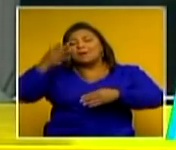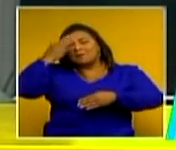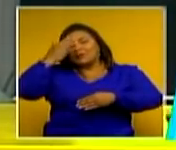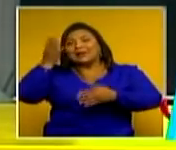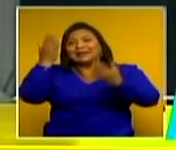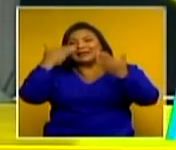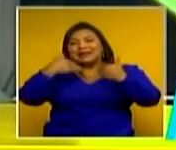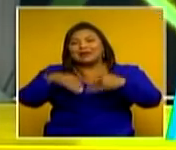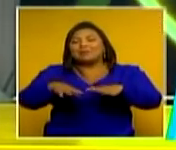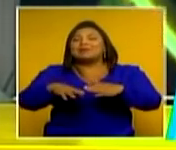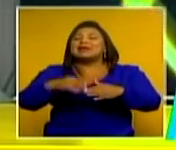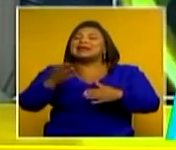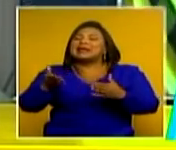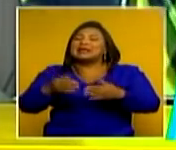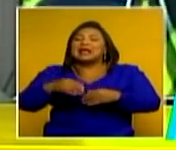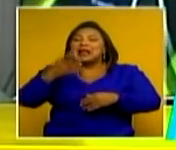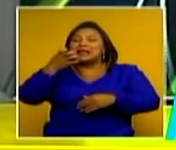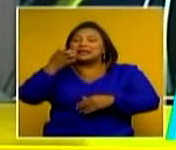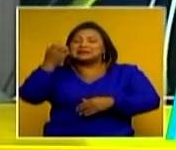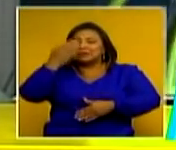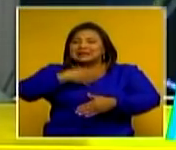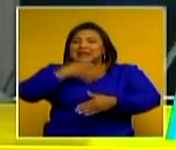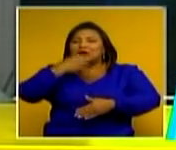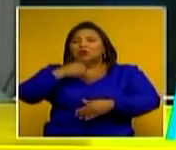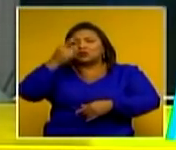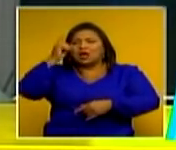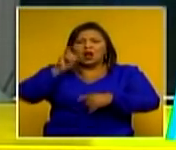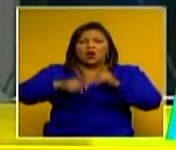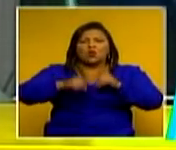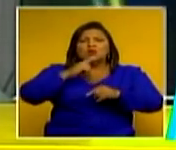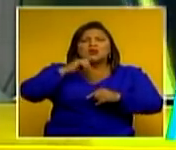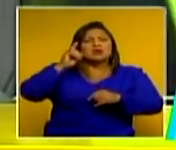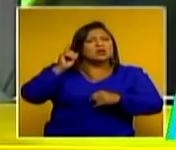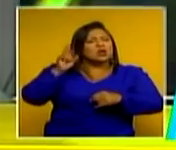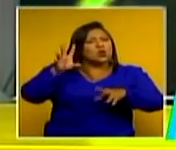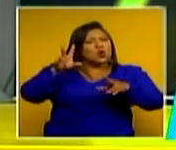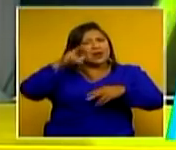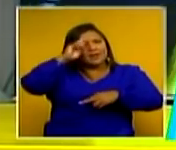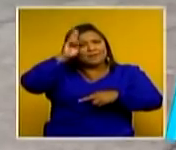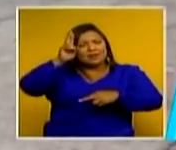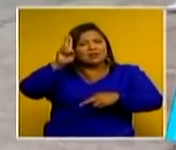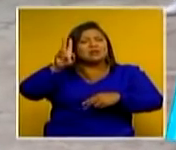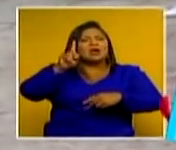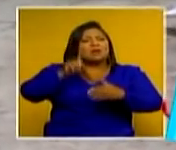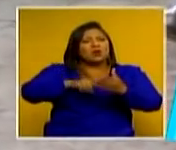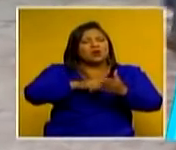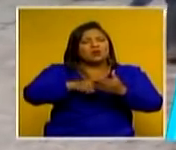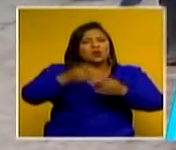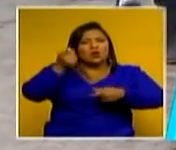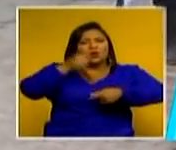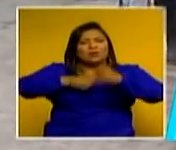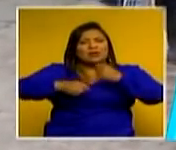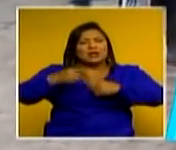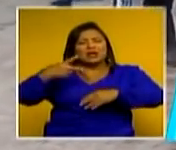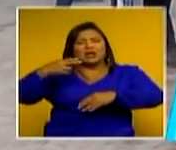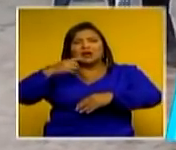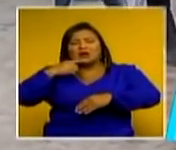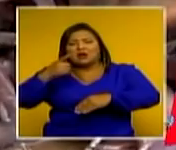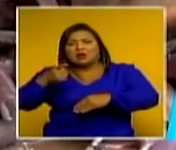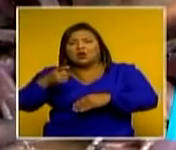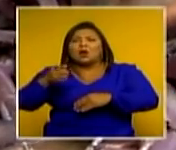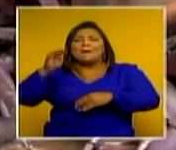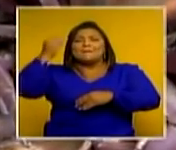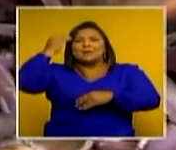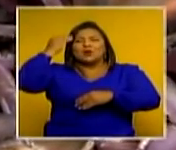aseguran que hay vendedores informales que no respetan la prohibición la llegada de la veda los preocupas sin